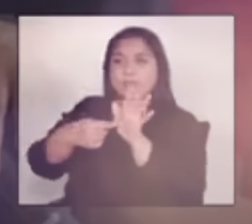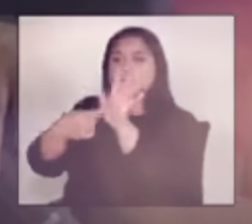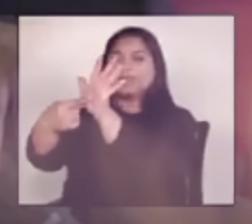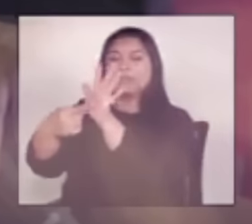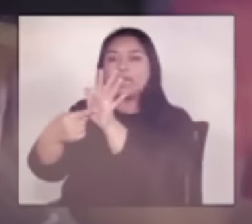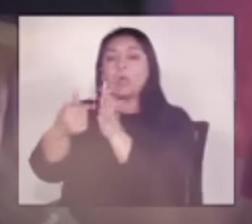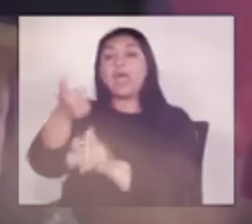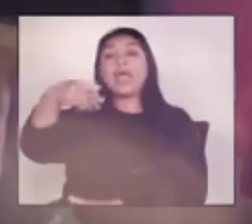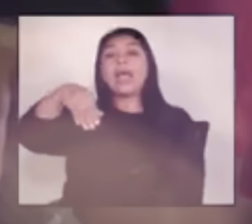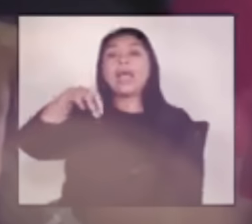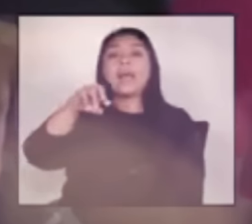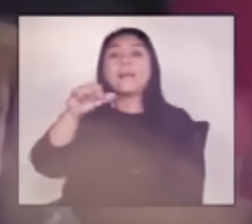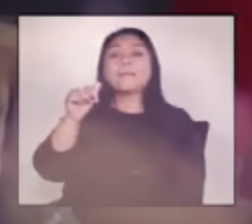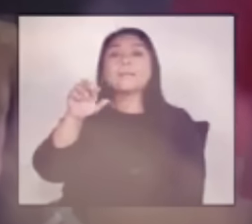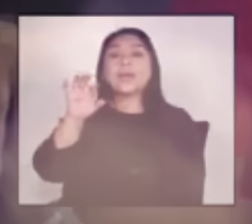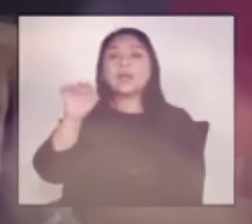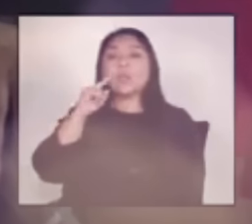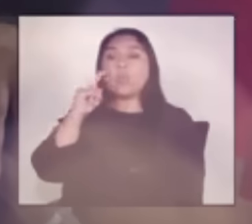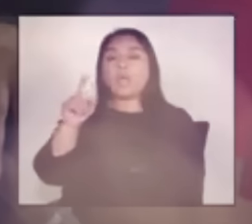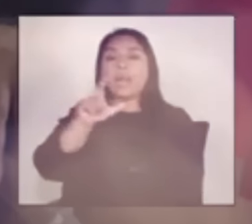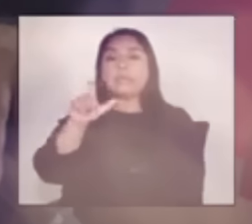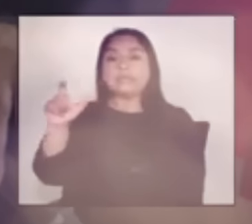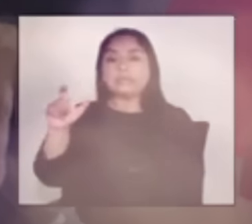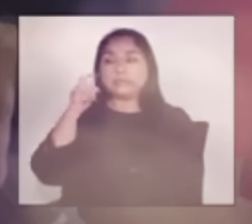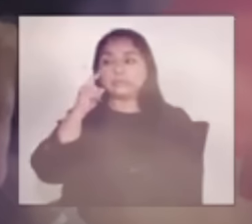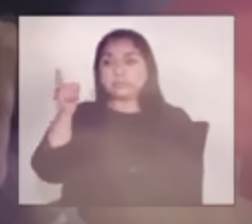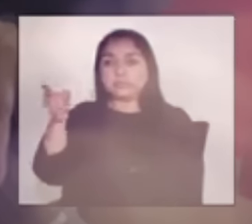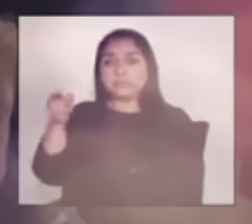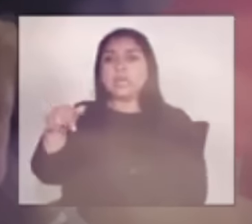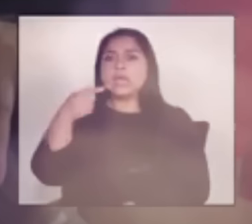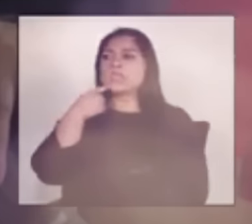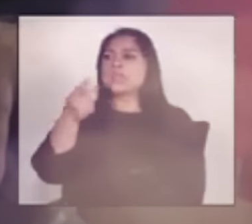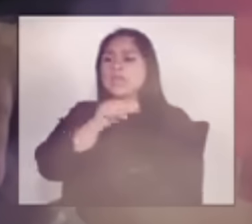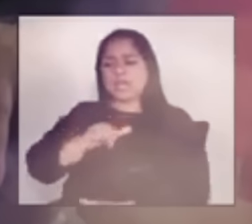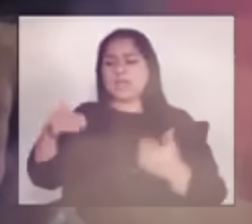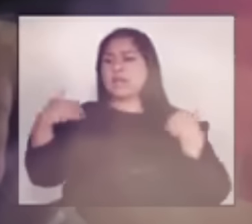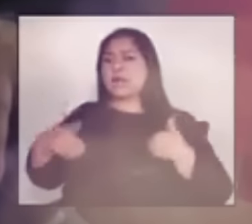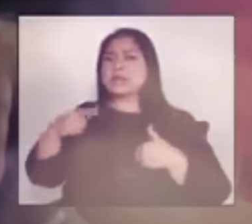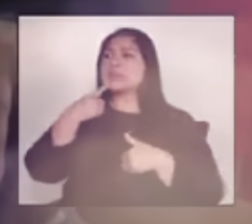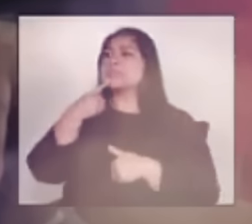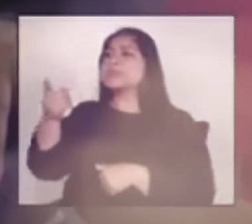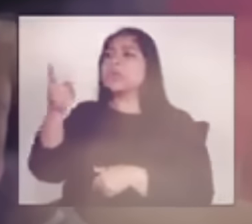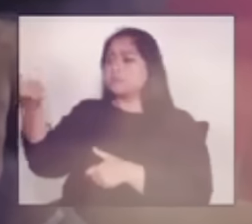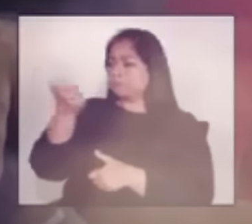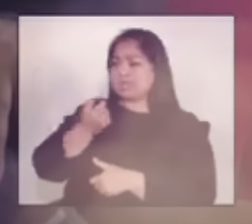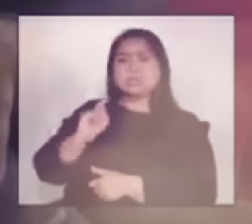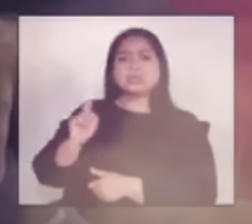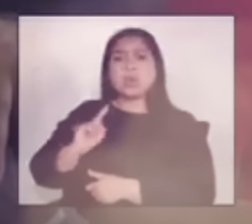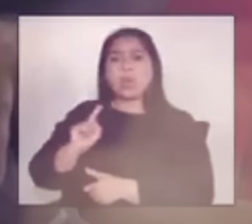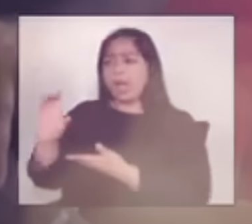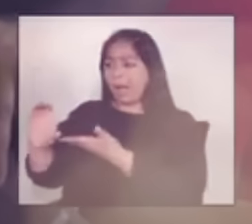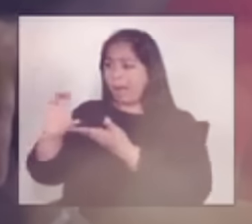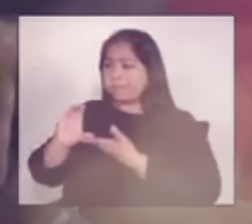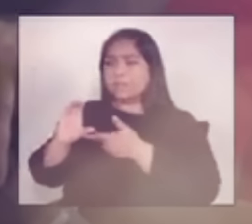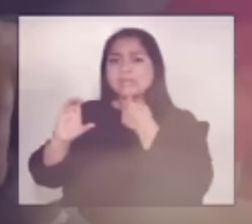amparos en la Corte de Constitucionalidad por parte de alcaldes, indicando de que no están recibiendo lo establecido en cuanto a los montos que se les